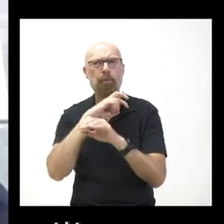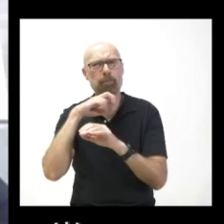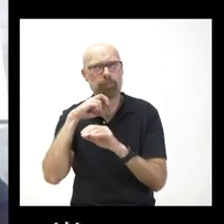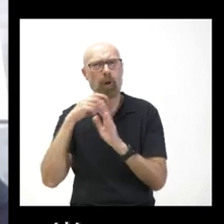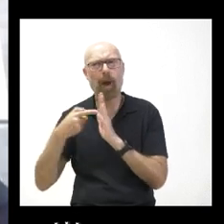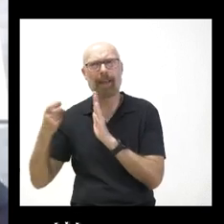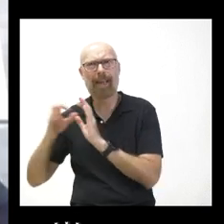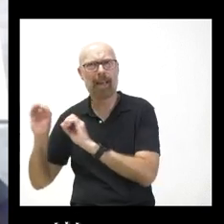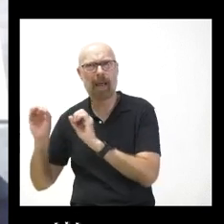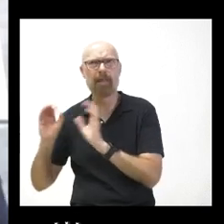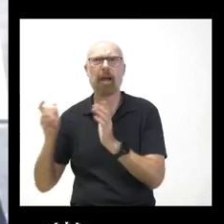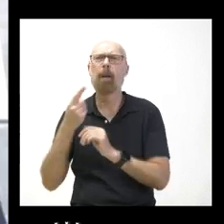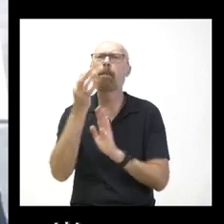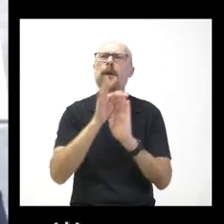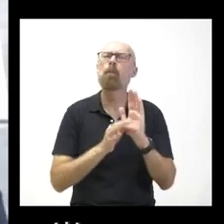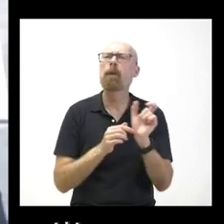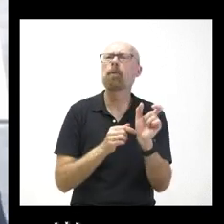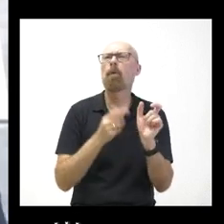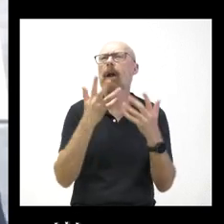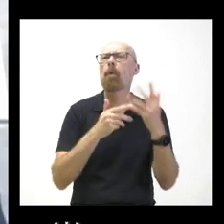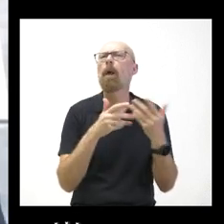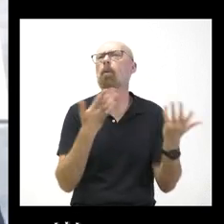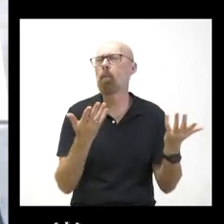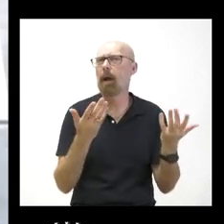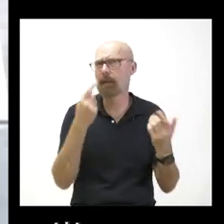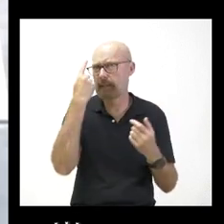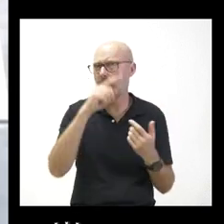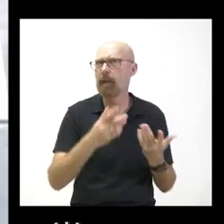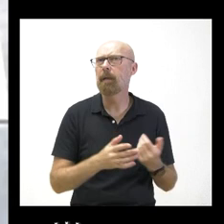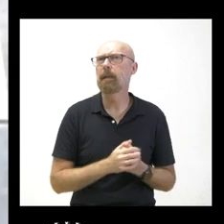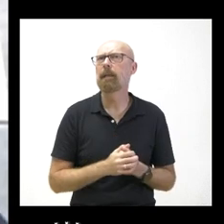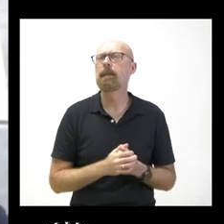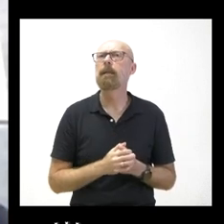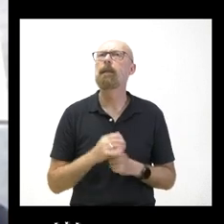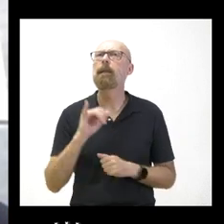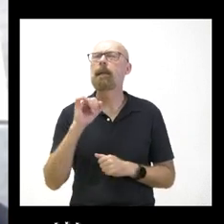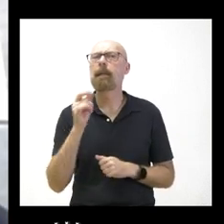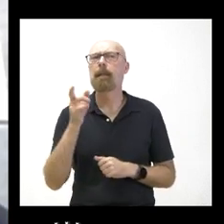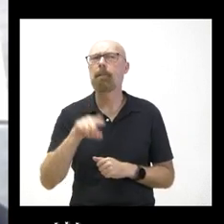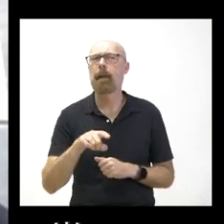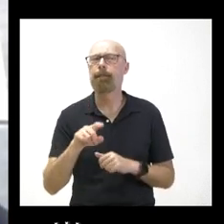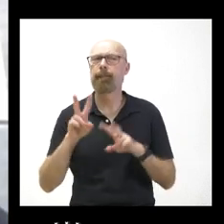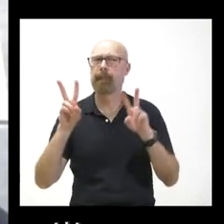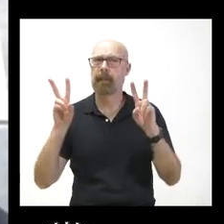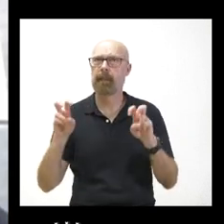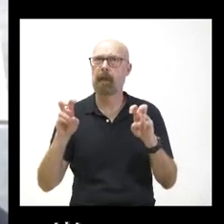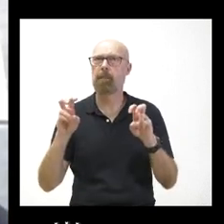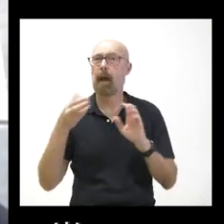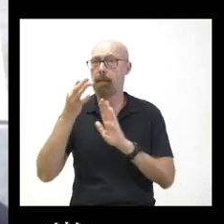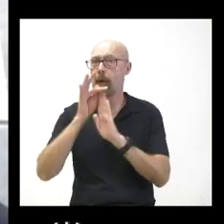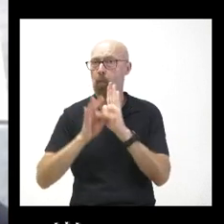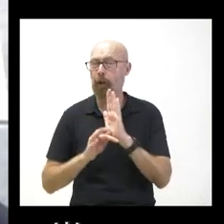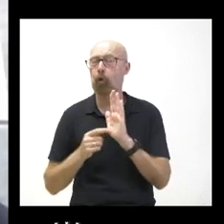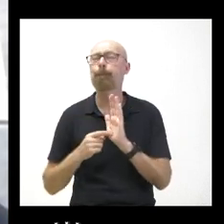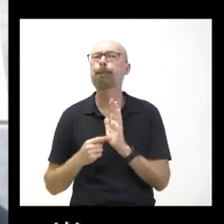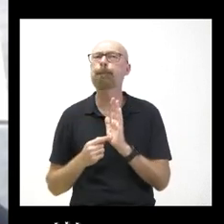ninguna ninguna parada de autobús si tienen calculado cuál sería Esa esa cuantía y luego eh sobre el tema de de los presupuestos